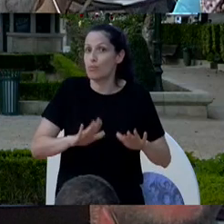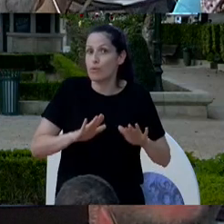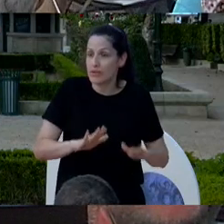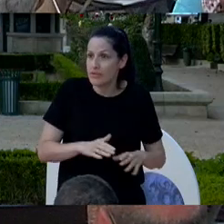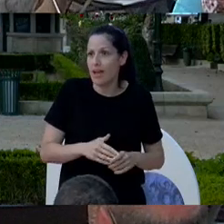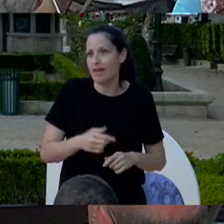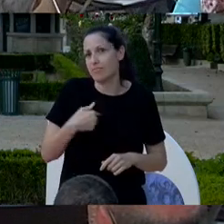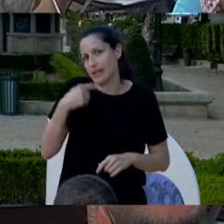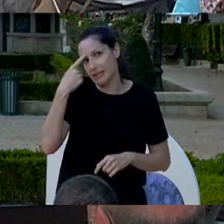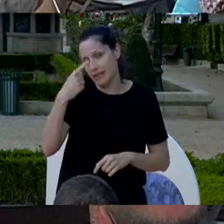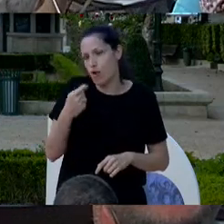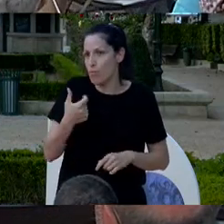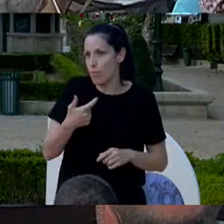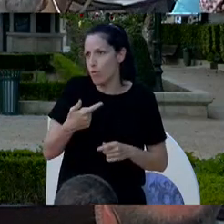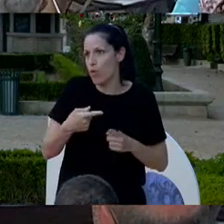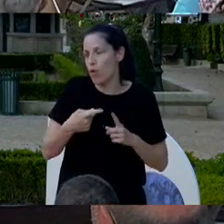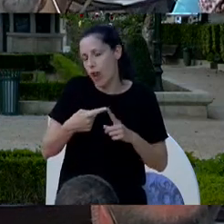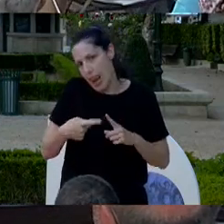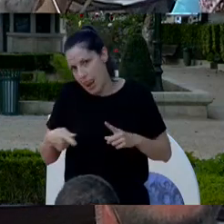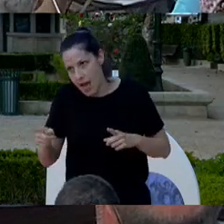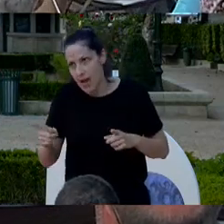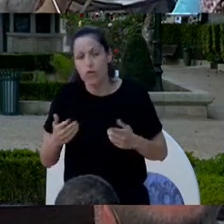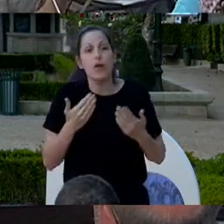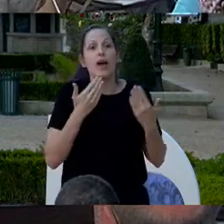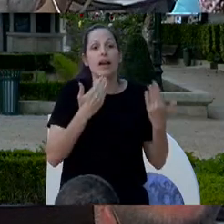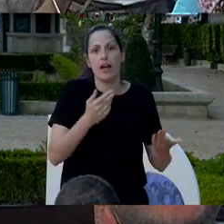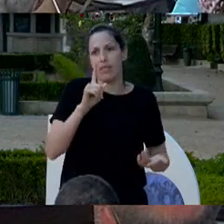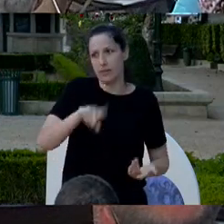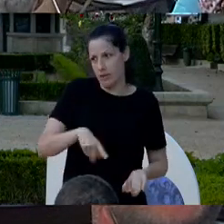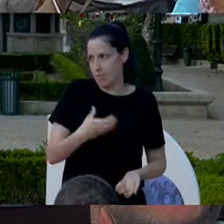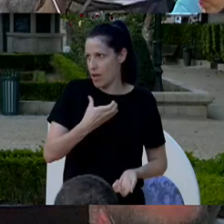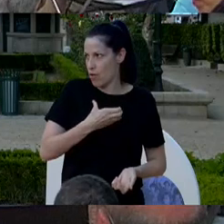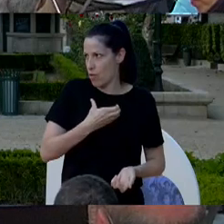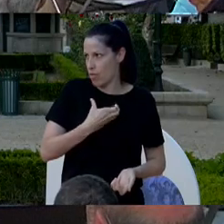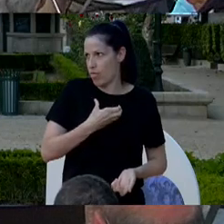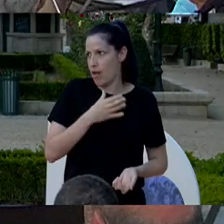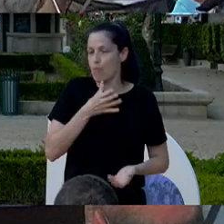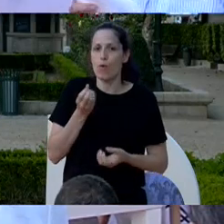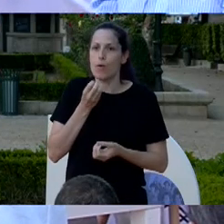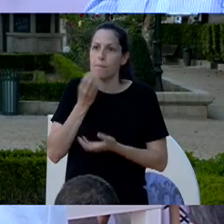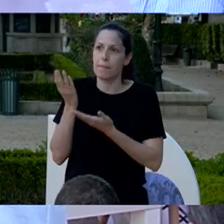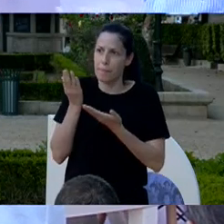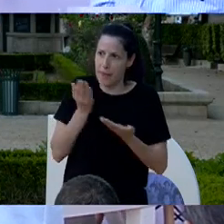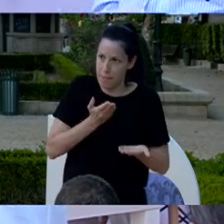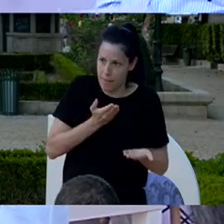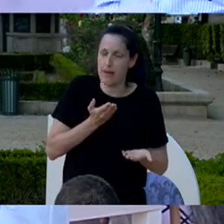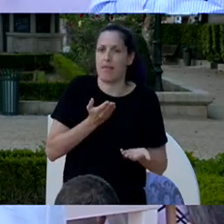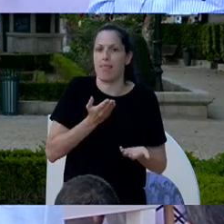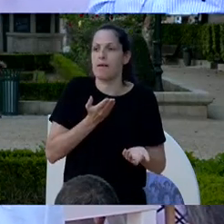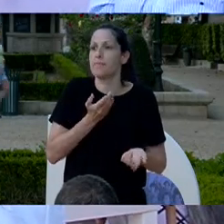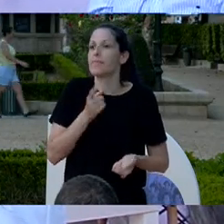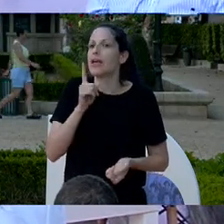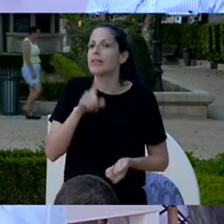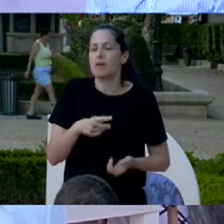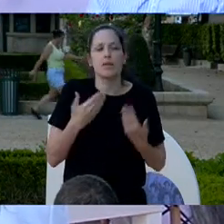un pouquiño. Grazas ao Concello por acollernos tan xenerosamente. Grazas de novo á Deputación por apoiar